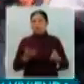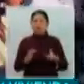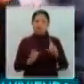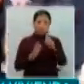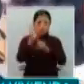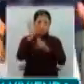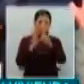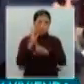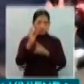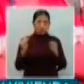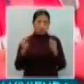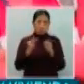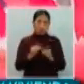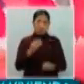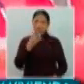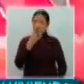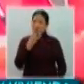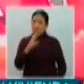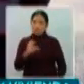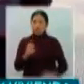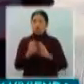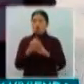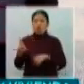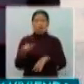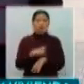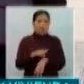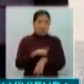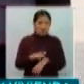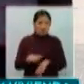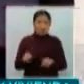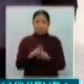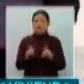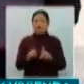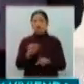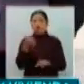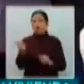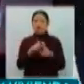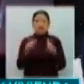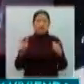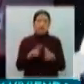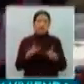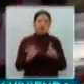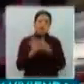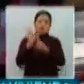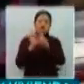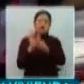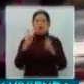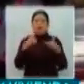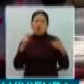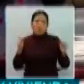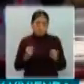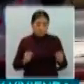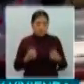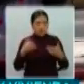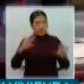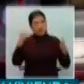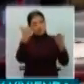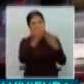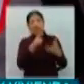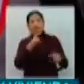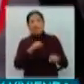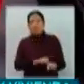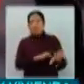temperaturas muy altas, como Yacuiba. También hemos llegado a lugares donde las temperaturas son frías, hemos llegado a las montañas, hemos